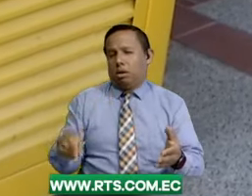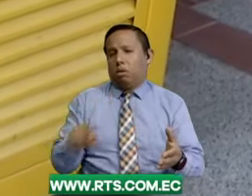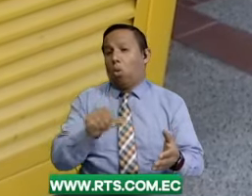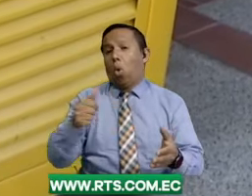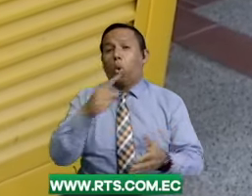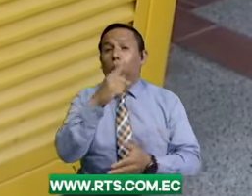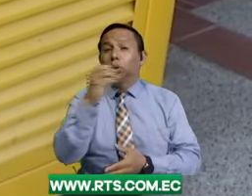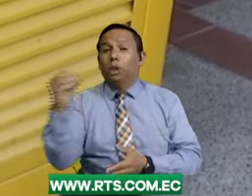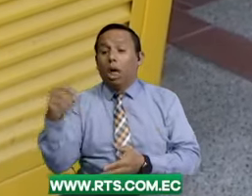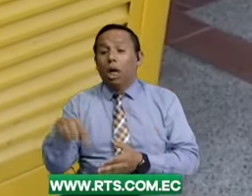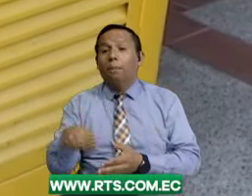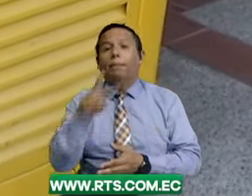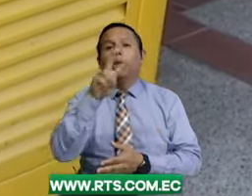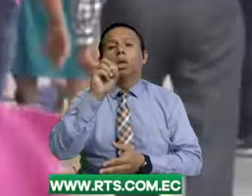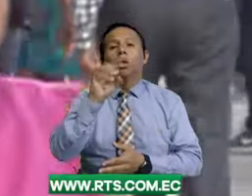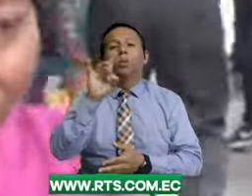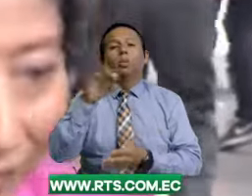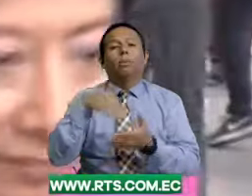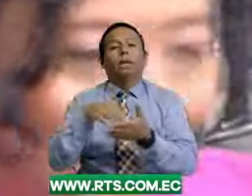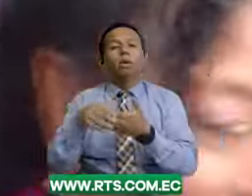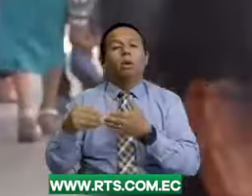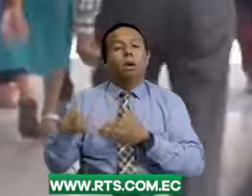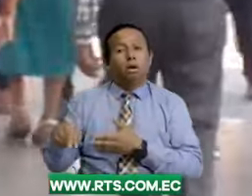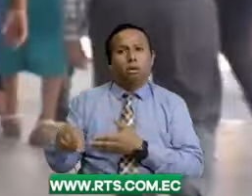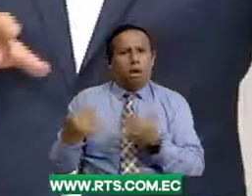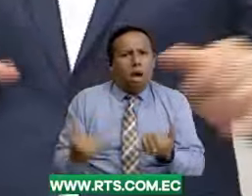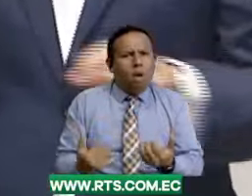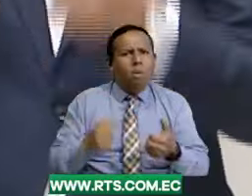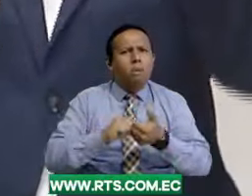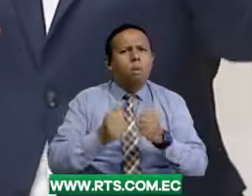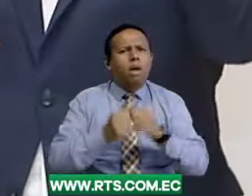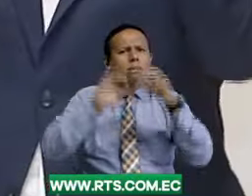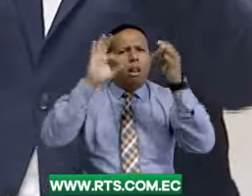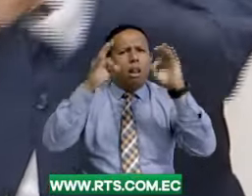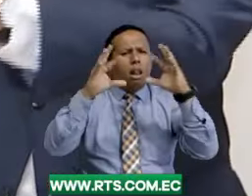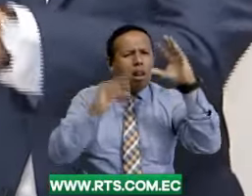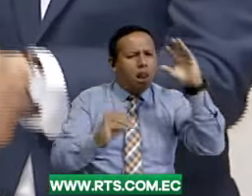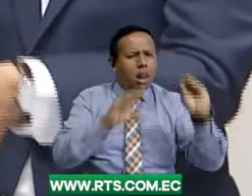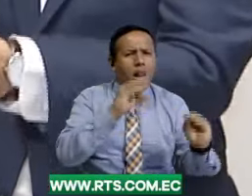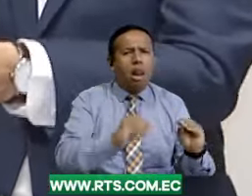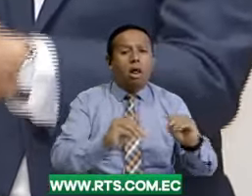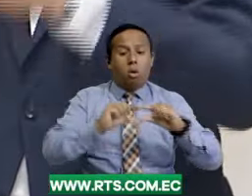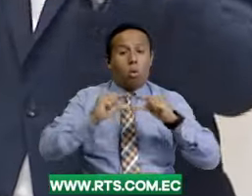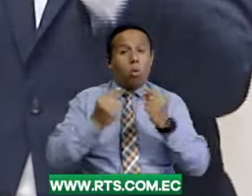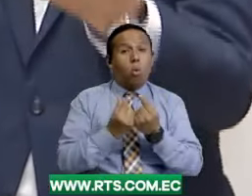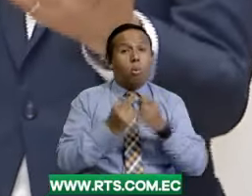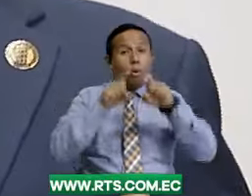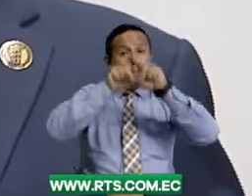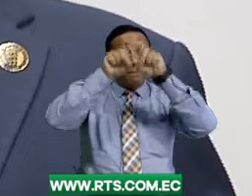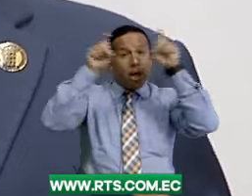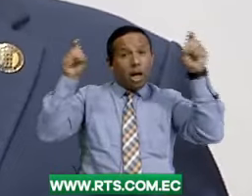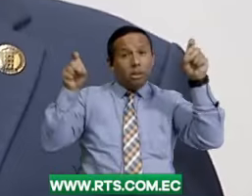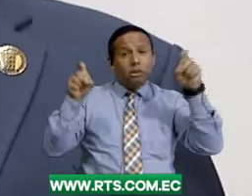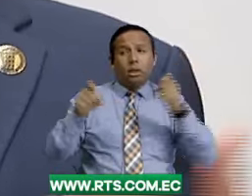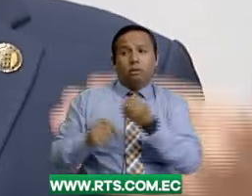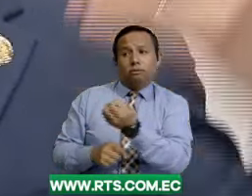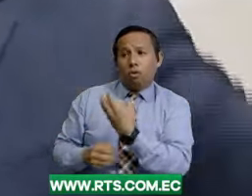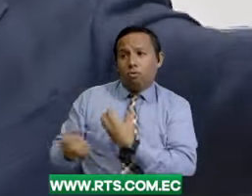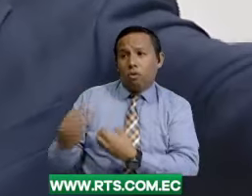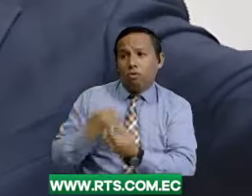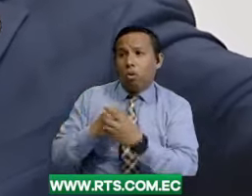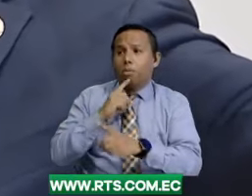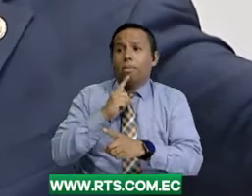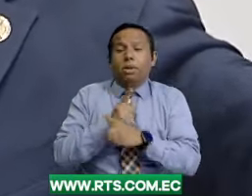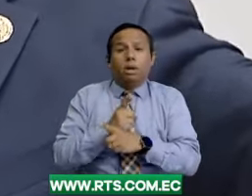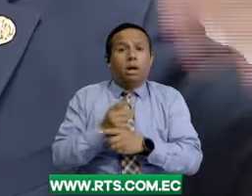hasta $28,000. En medio de esta crisis energética, el gremio de los empresarios agradece la transparencia. Que nos hayan dicho que esto